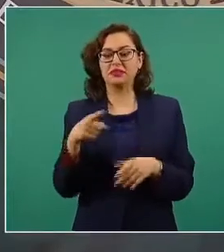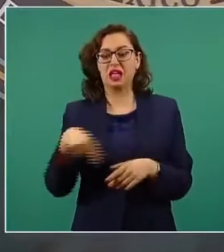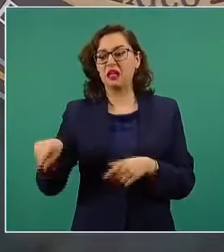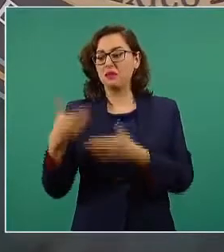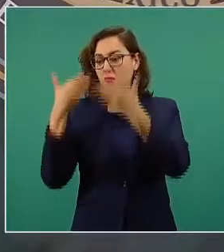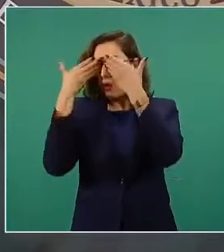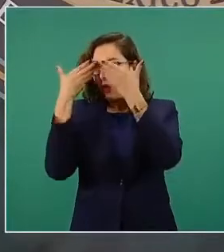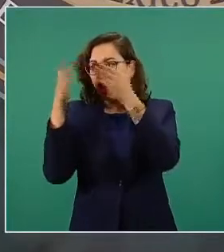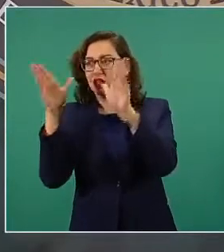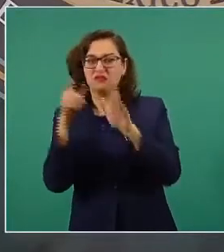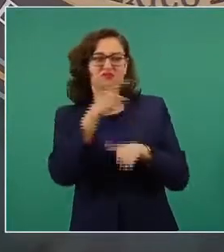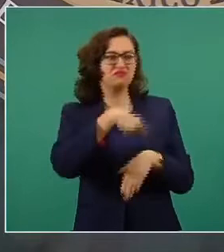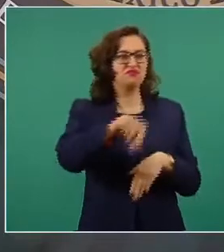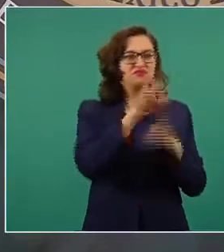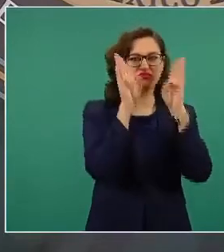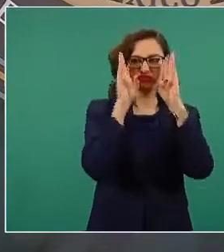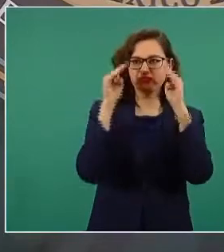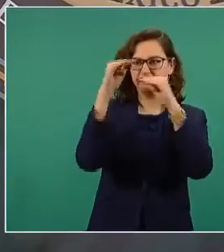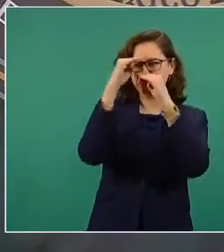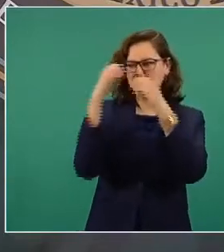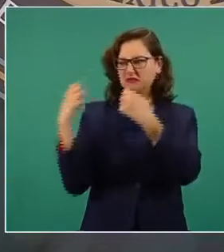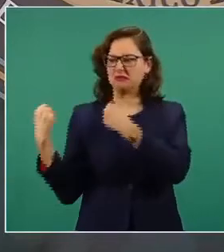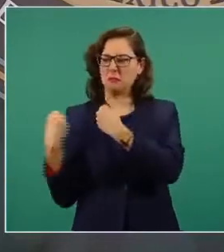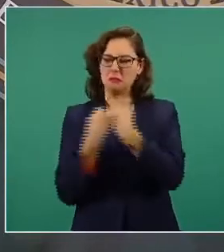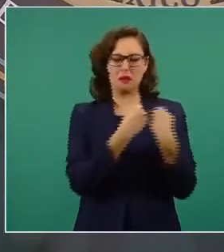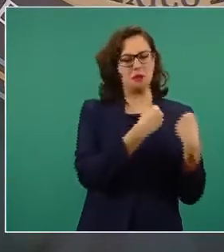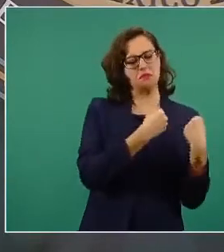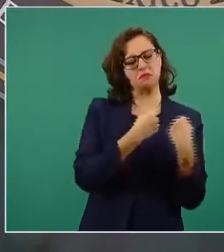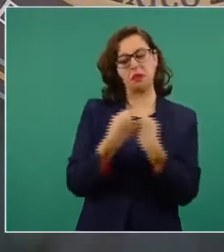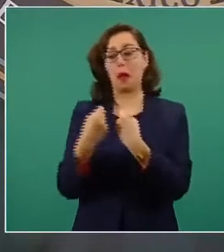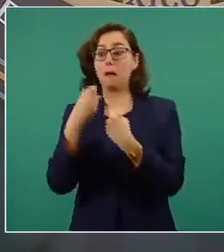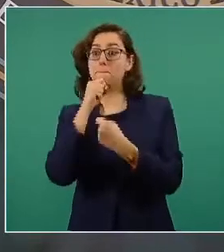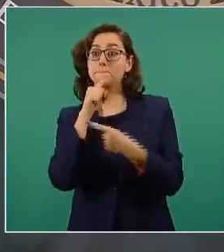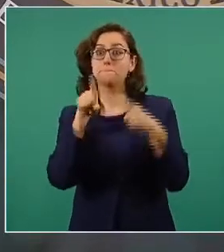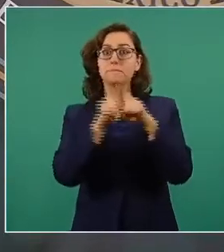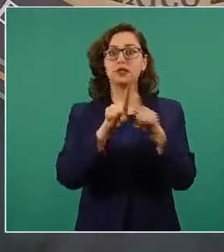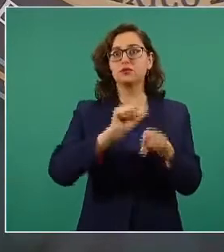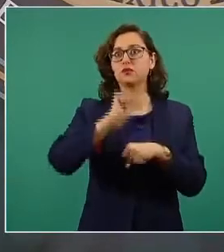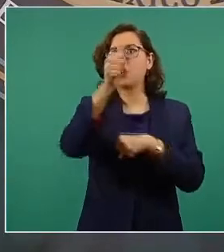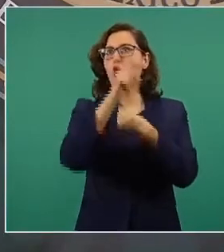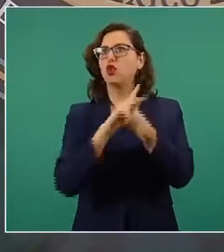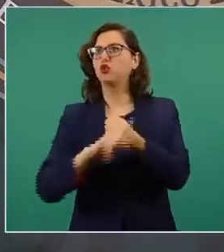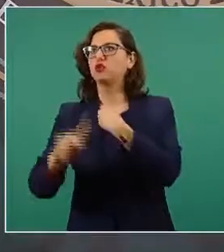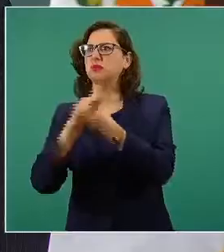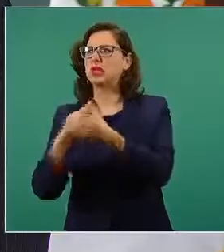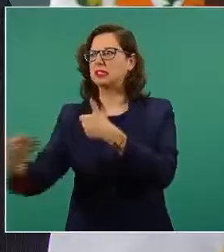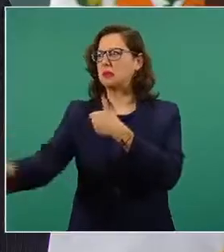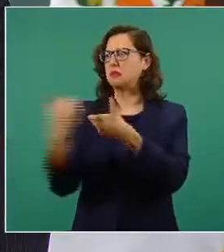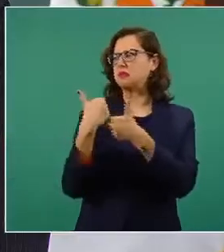padecimos además de invasiones extranjeras, varias.